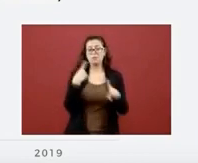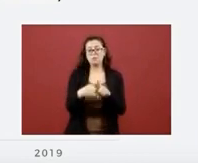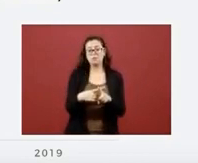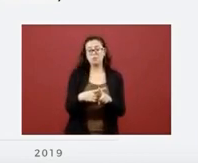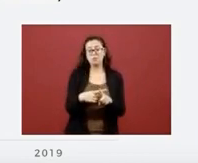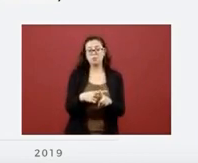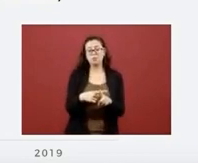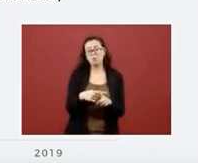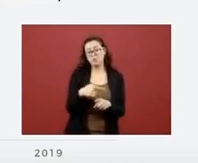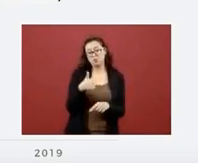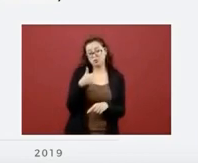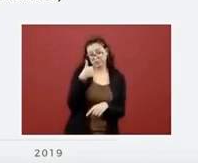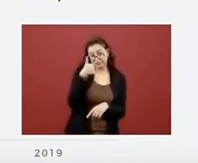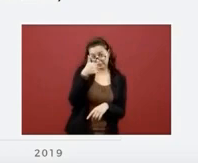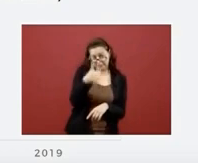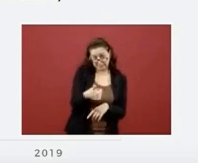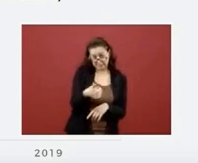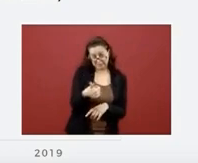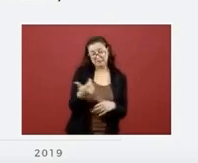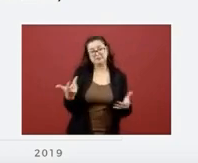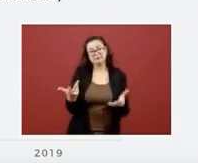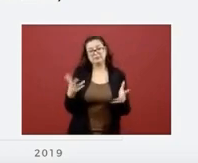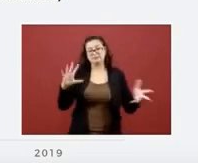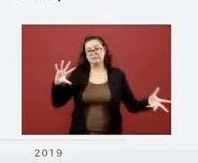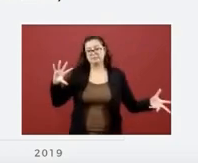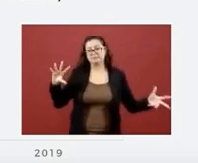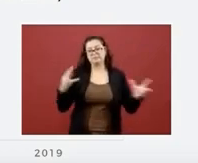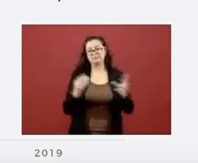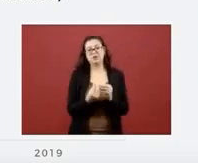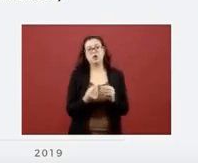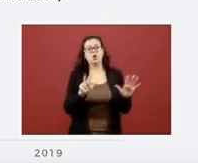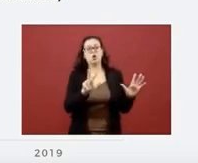140.7 por 6, pues van a llegar a una cantidad del orden de